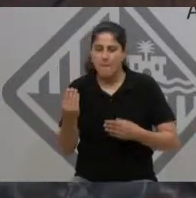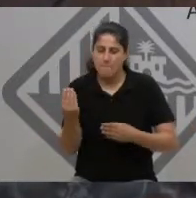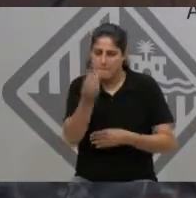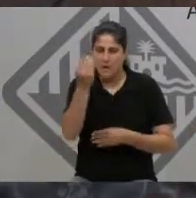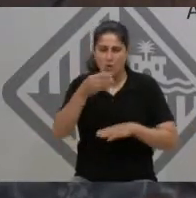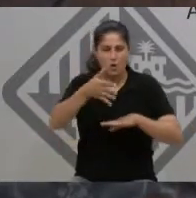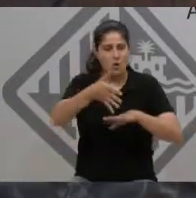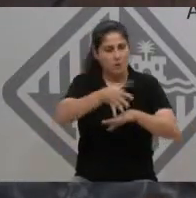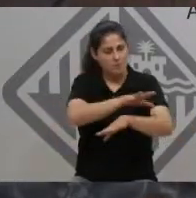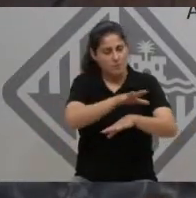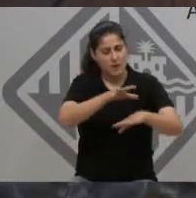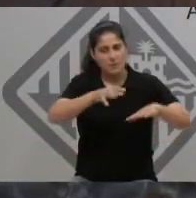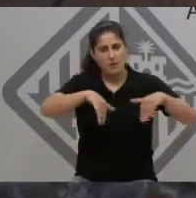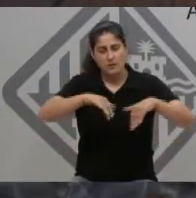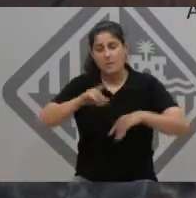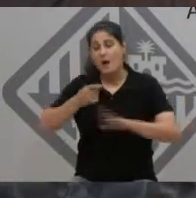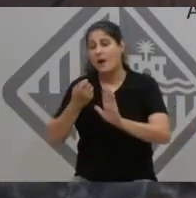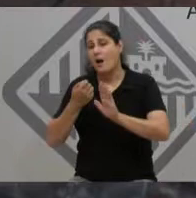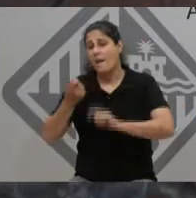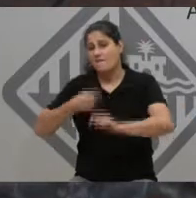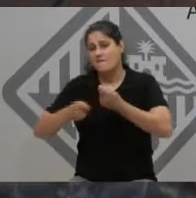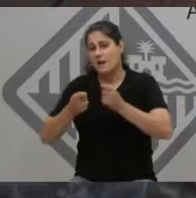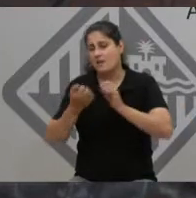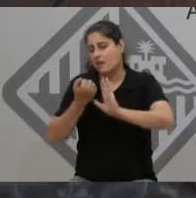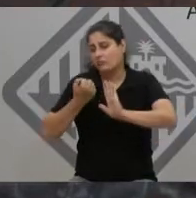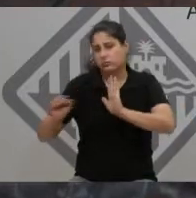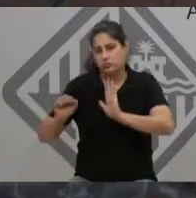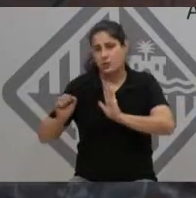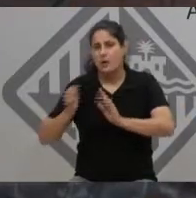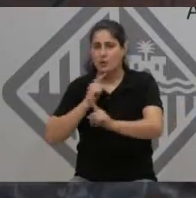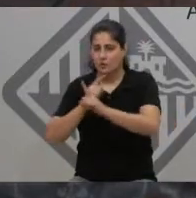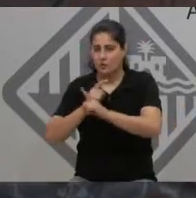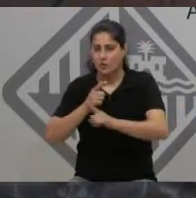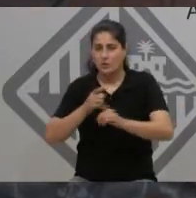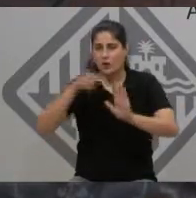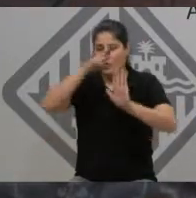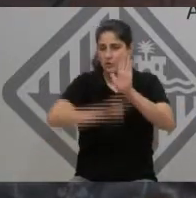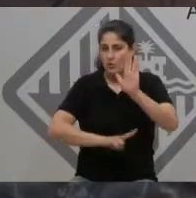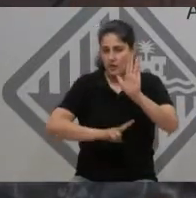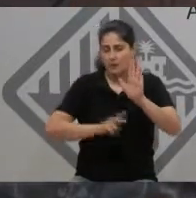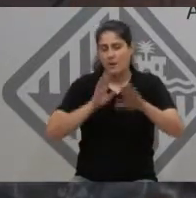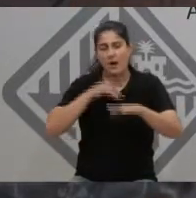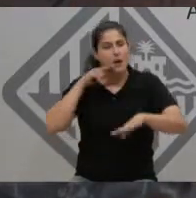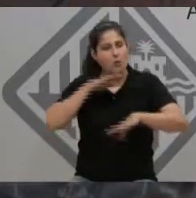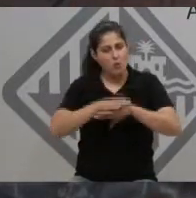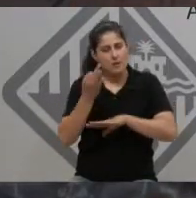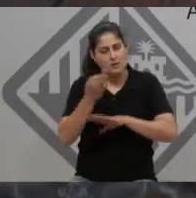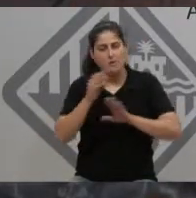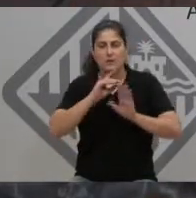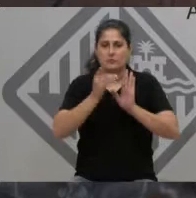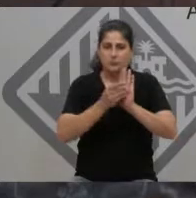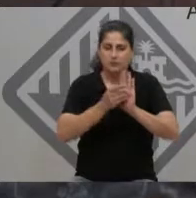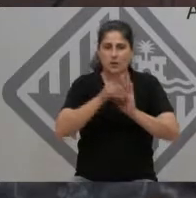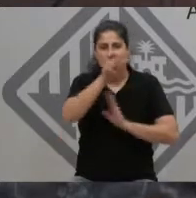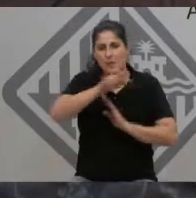Palma, y la lucha contra la venta ambulante ilegal y la aprobación de una ordenanza cívica que garantice la regulación de las conductas incívicas y la convivencia pacífica de